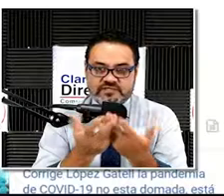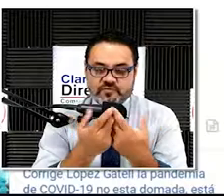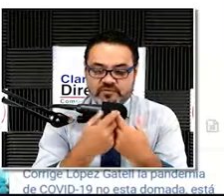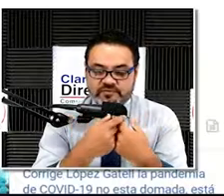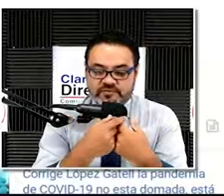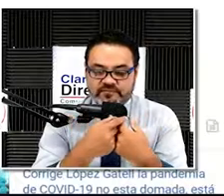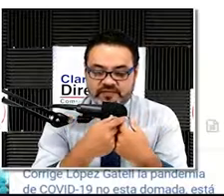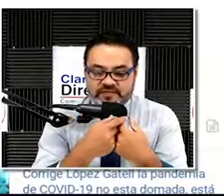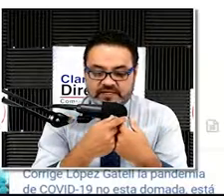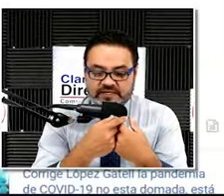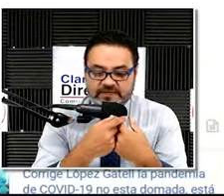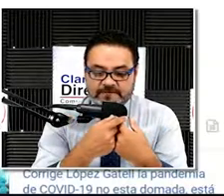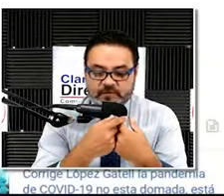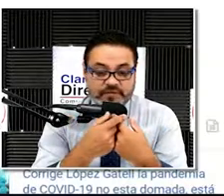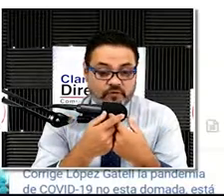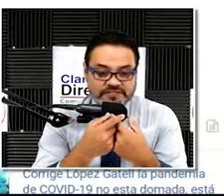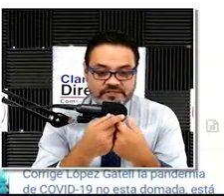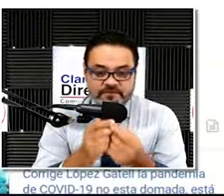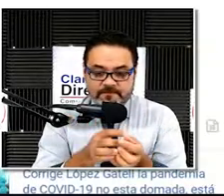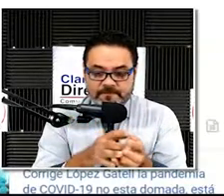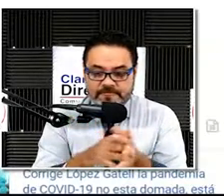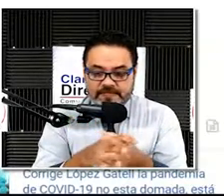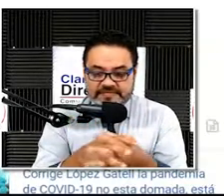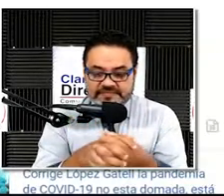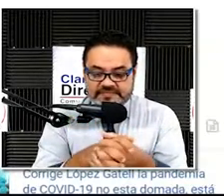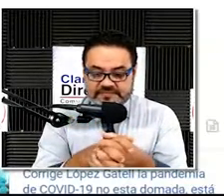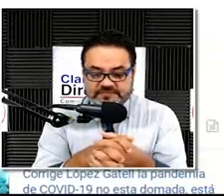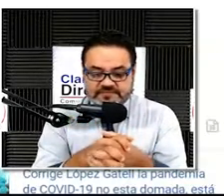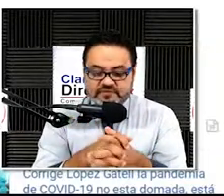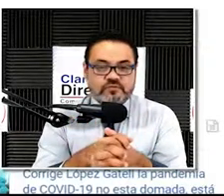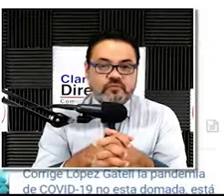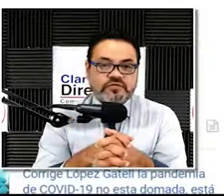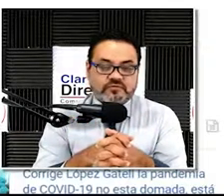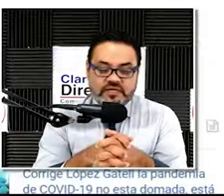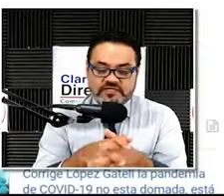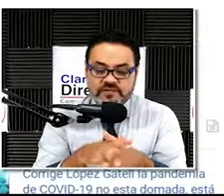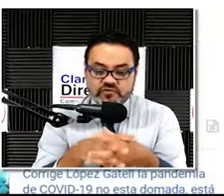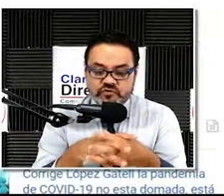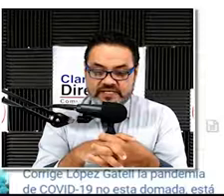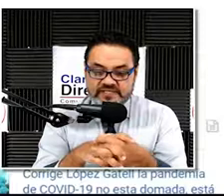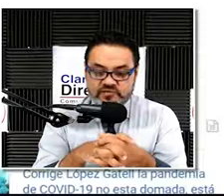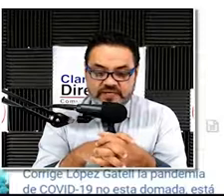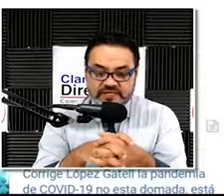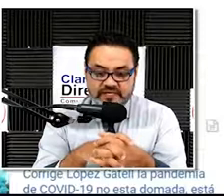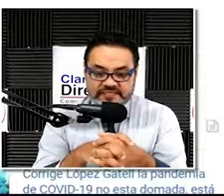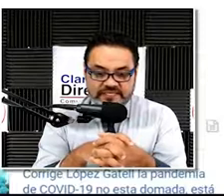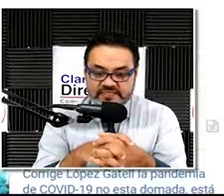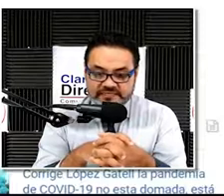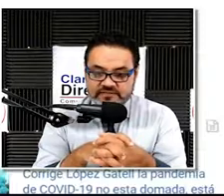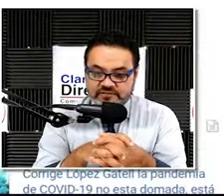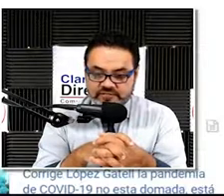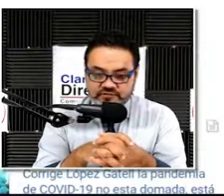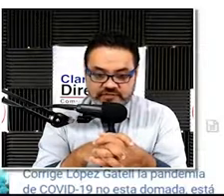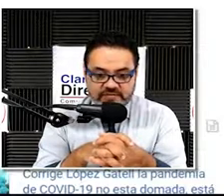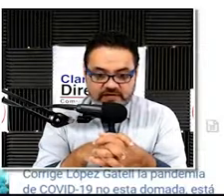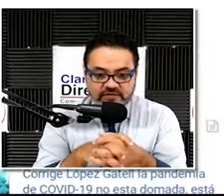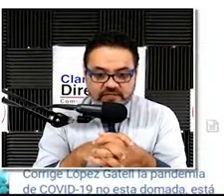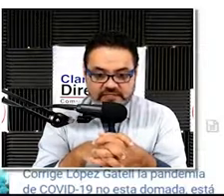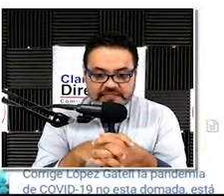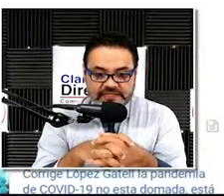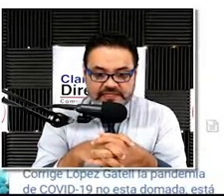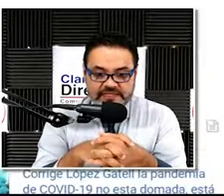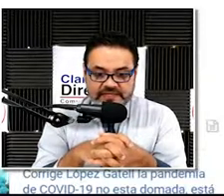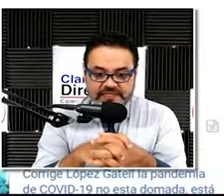estaciones de transbordo o de conexión. Estas pues son muy saturadas. Pino Suárez es una de ellas, aquí en el centro de la Ciudad de